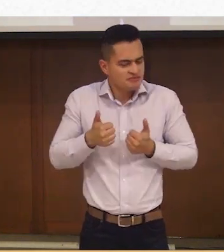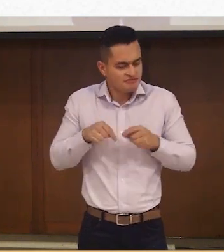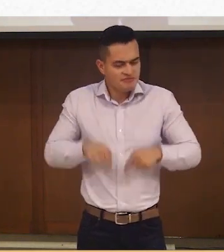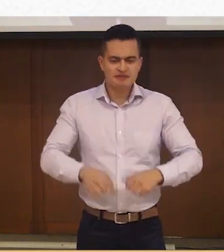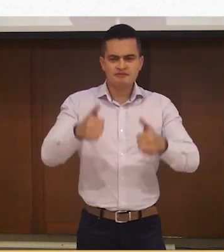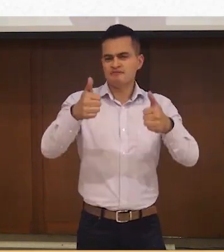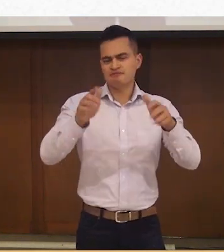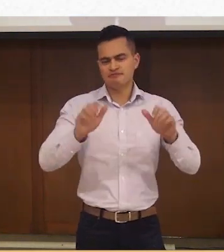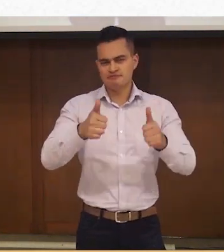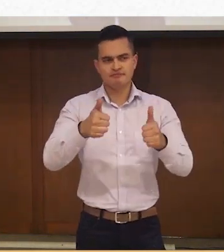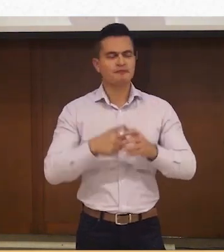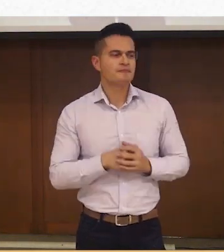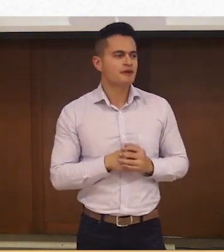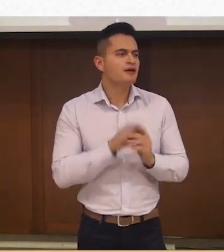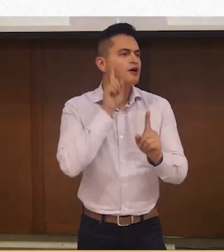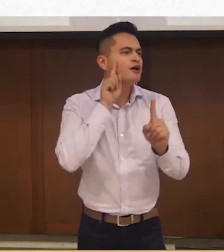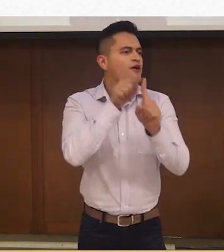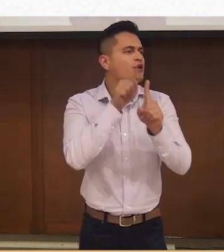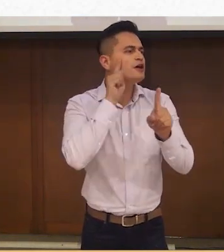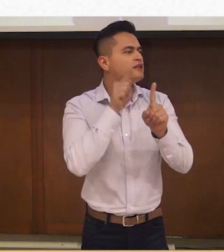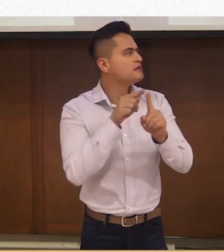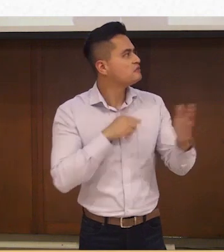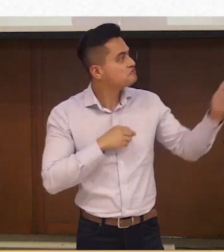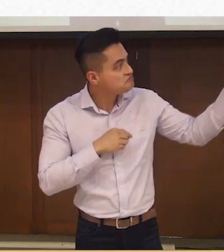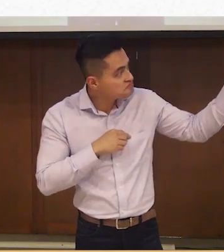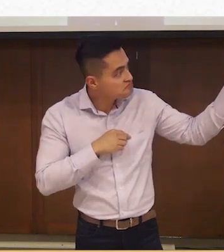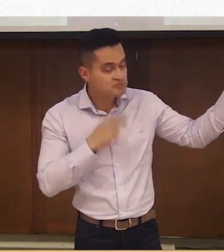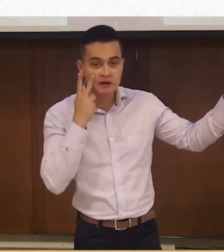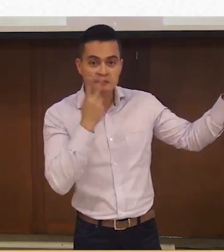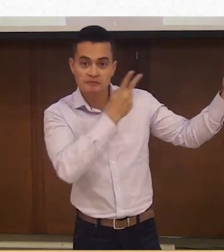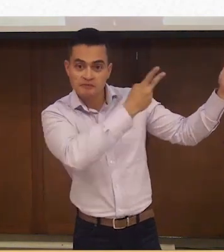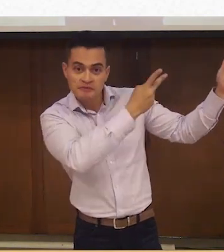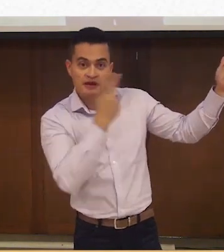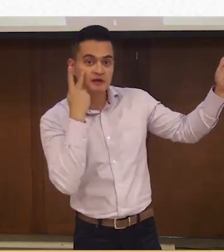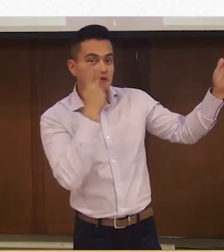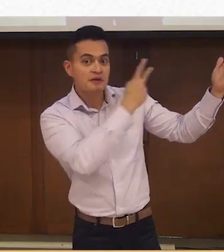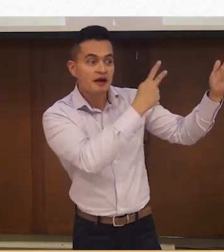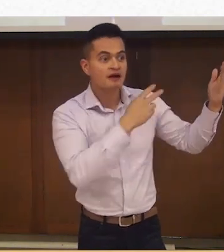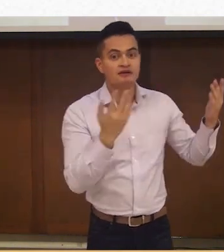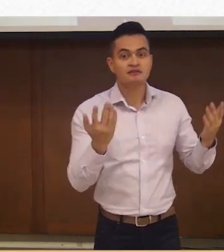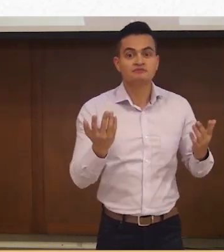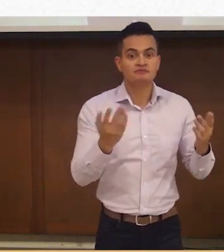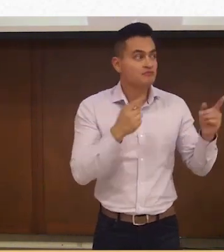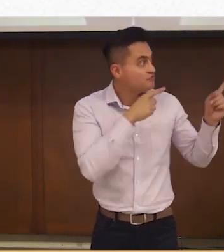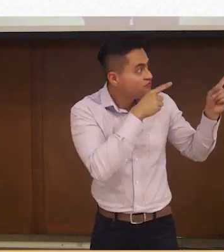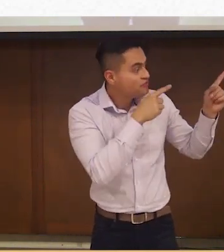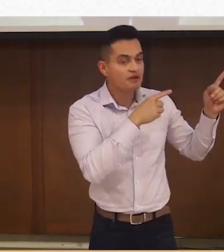no, está bien. Es que la idea es que puedan ver aquello y no tener que